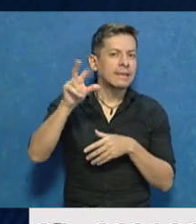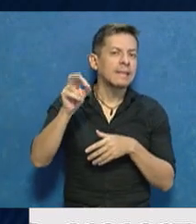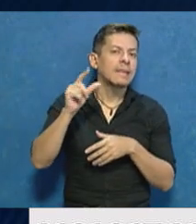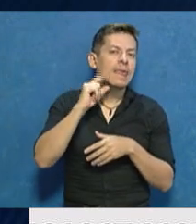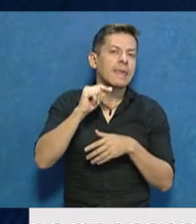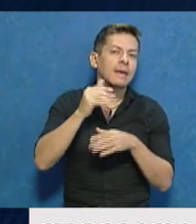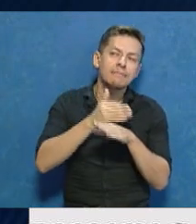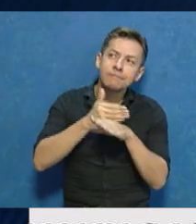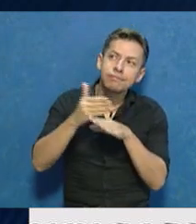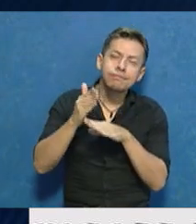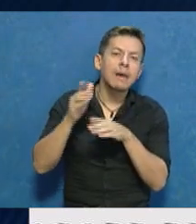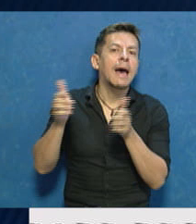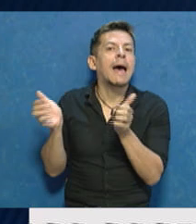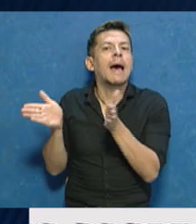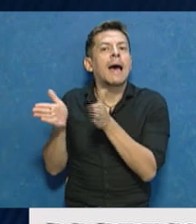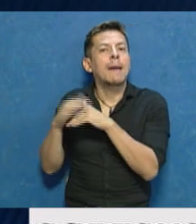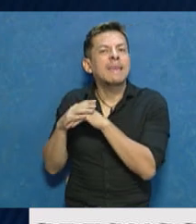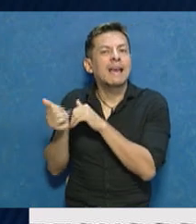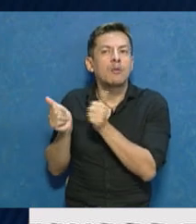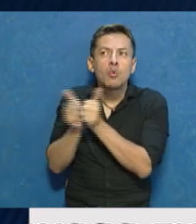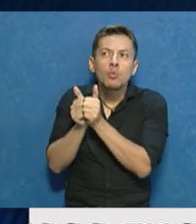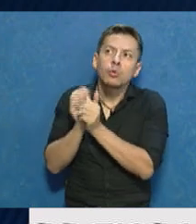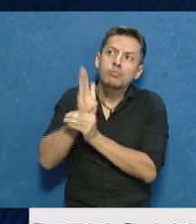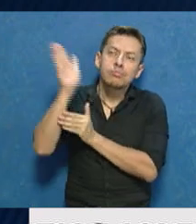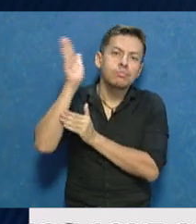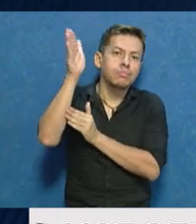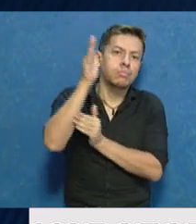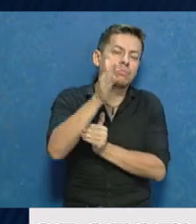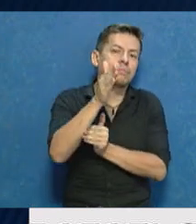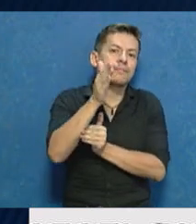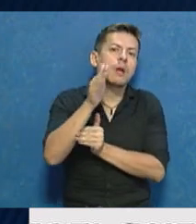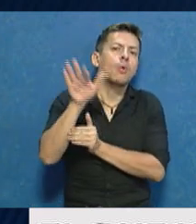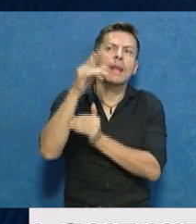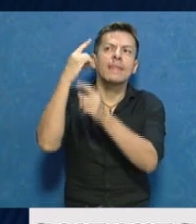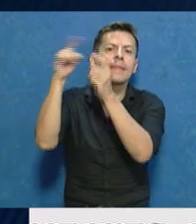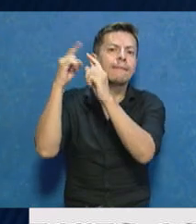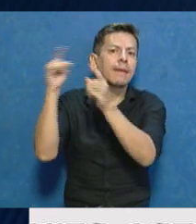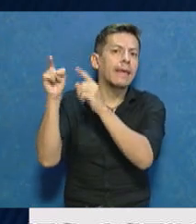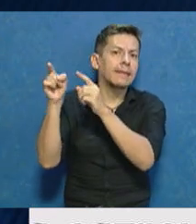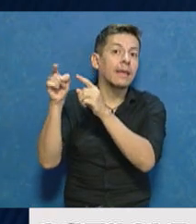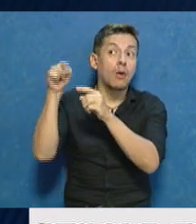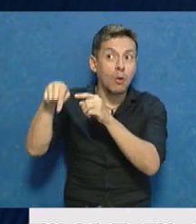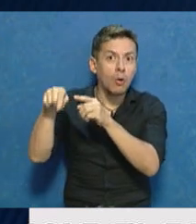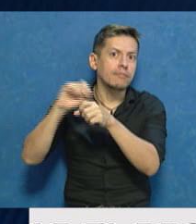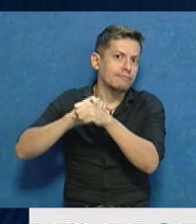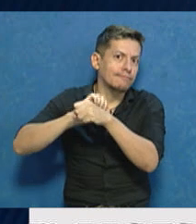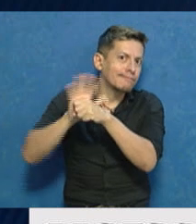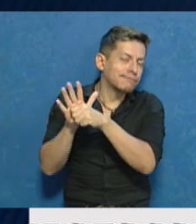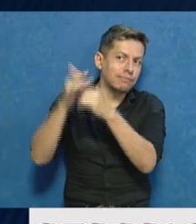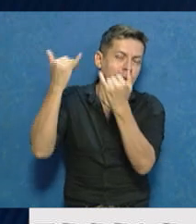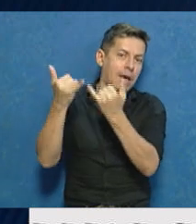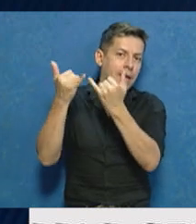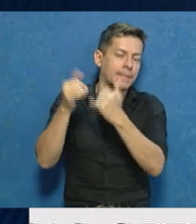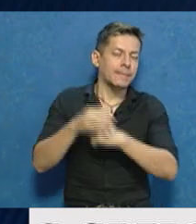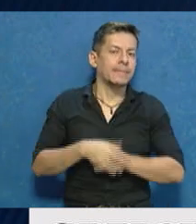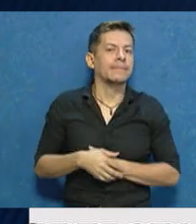con una amiga y estuvimos, como te digo, en distintos lugares donde hoy ya se manifestaron como focos donde se